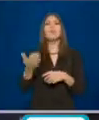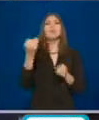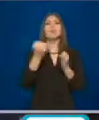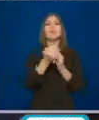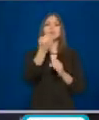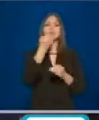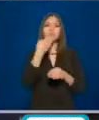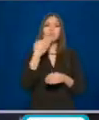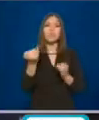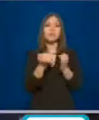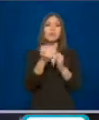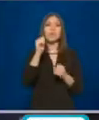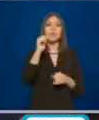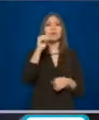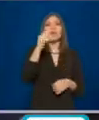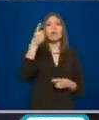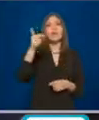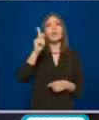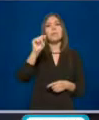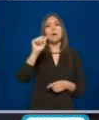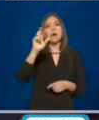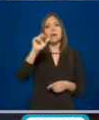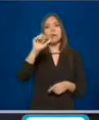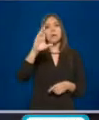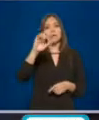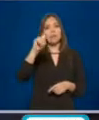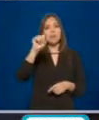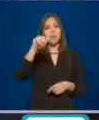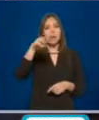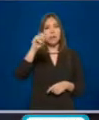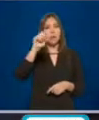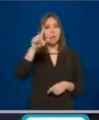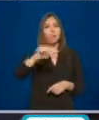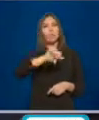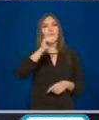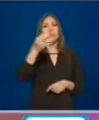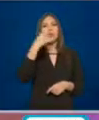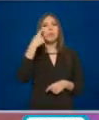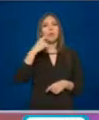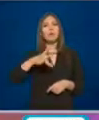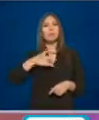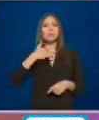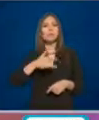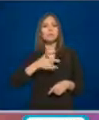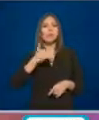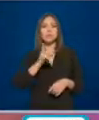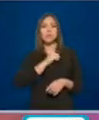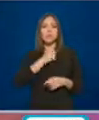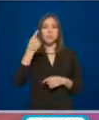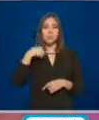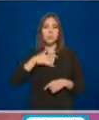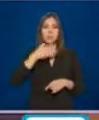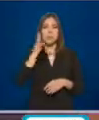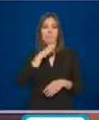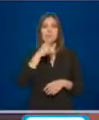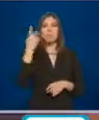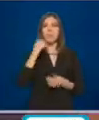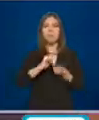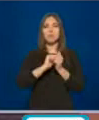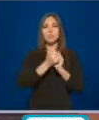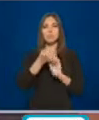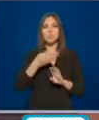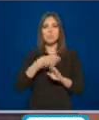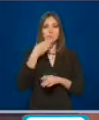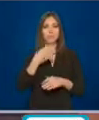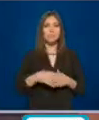o paracetamol para el tratamiento de los síntomas y se acabó. ¿no? Esto Generalmente igual- evolucionan bien. Evolucionan bien, pero esto no quiere decir que ante